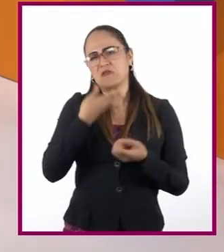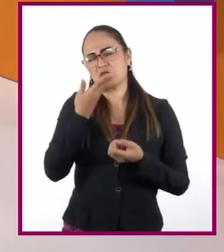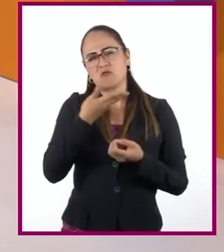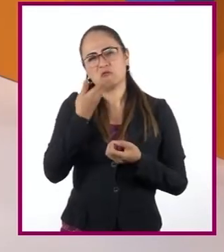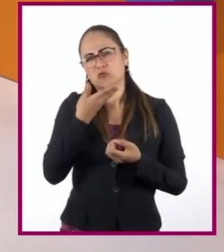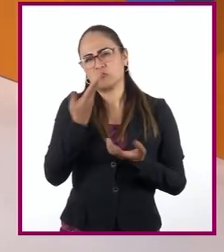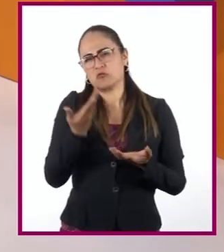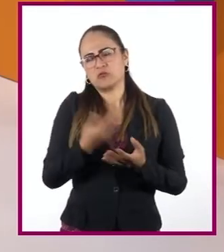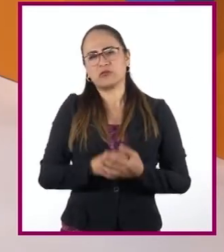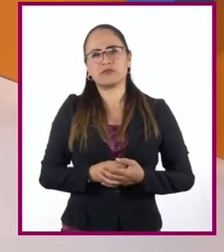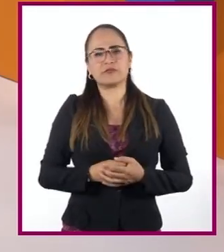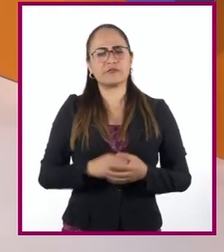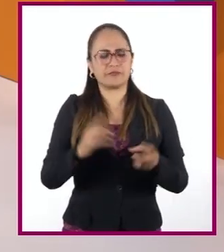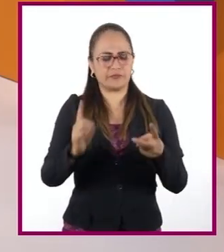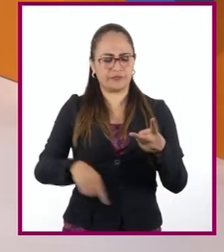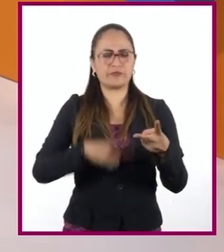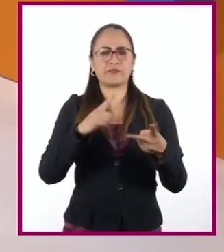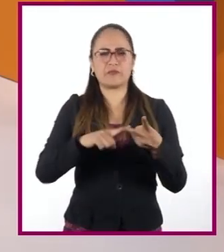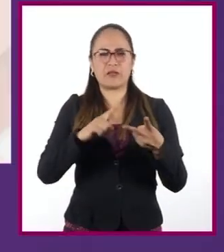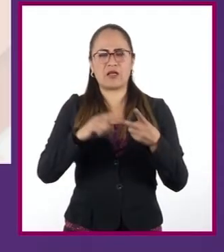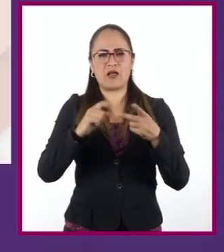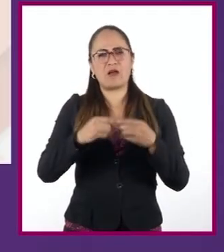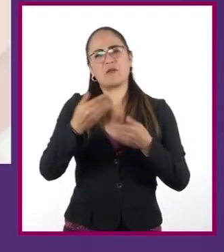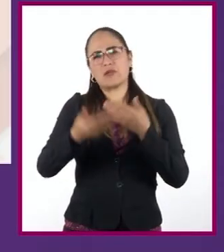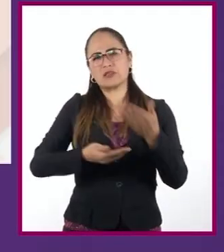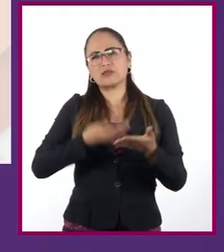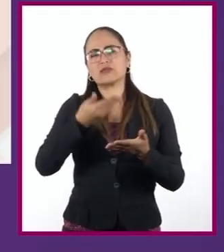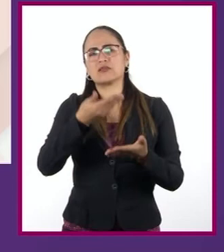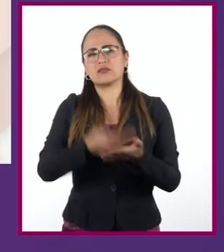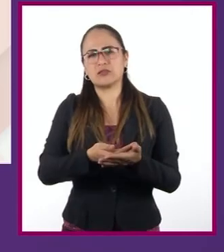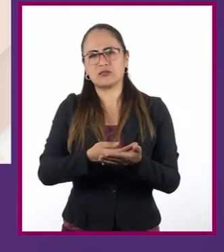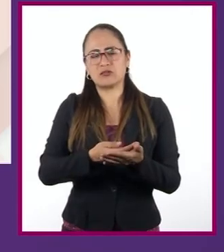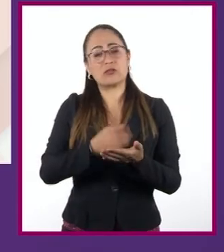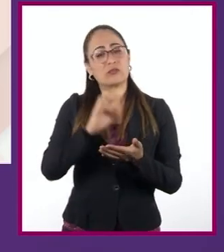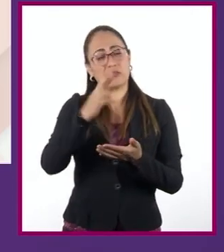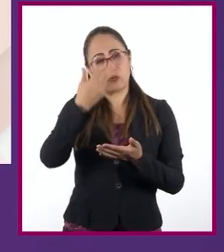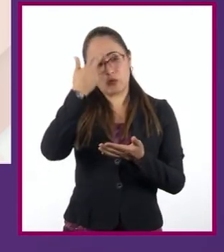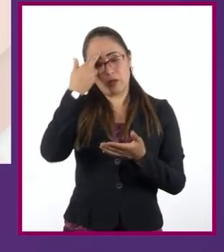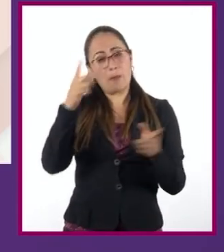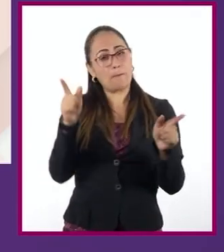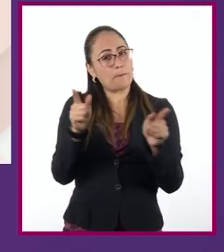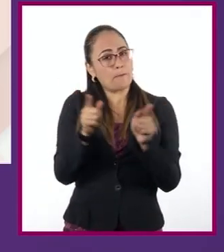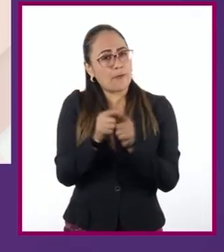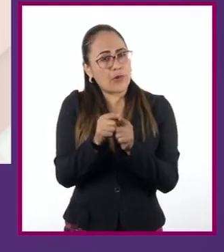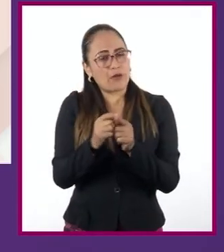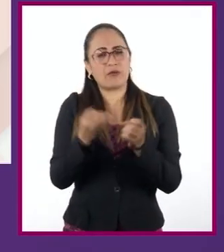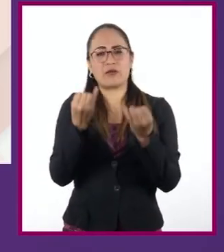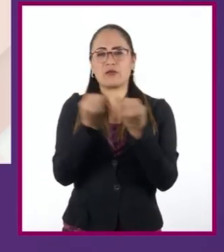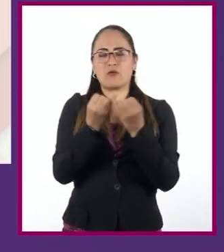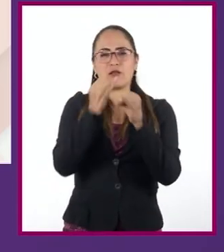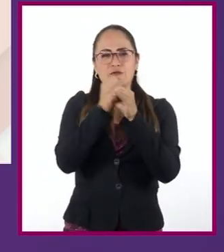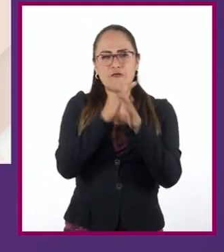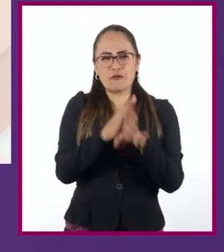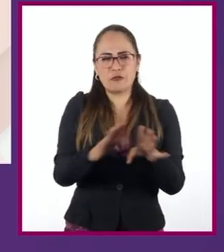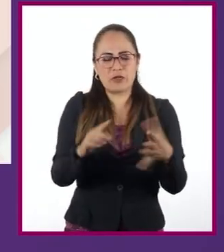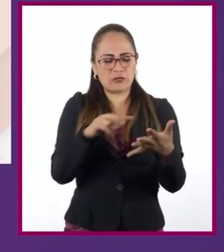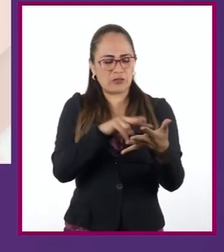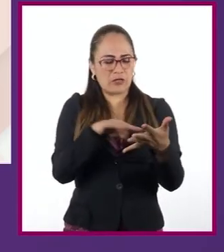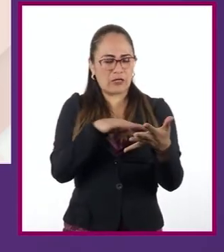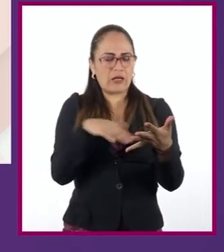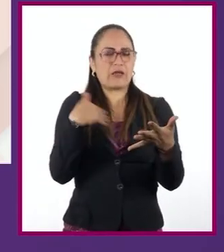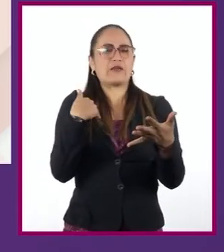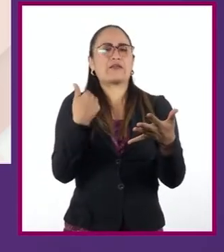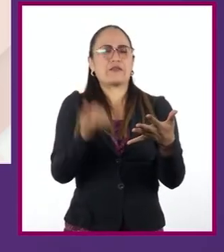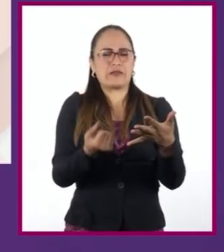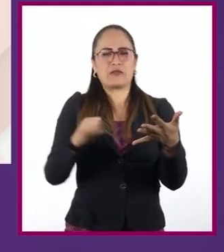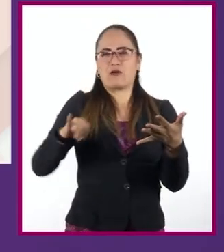Lo siguiente es escribir la presentación. No olviden que debe ser breve y dar información que facilite el interés